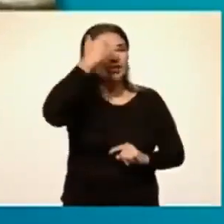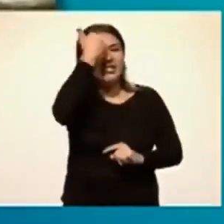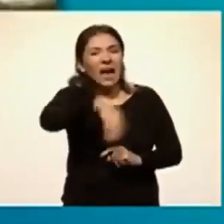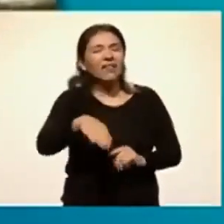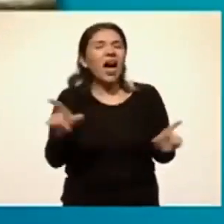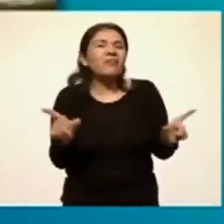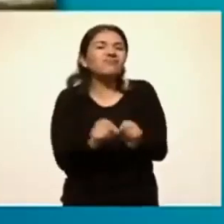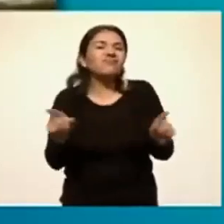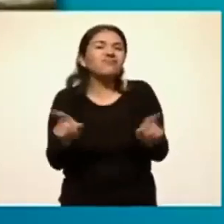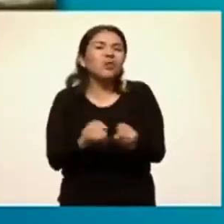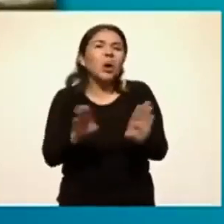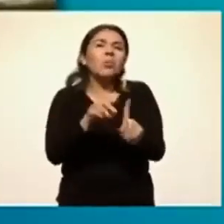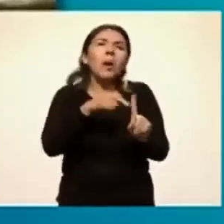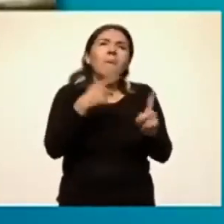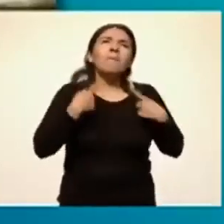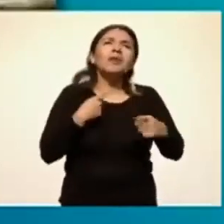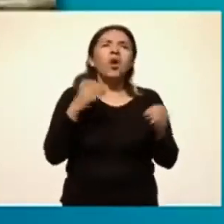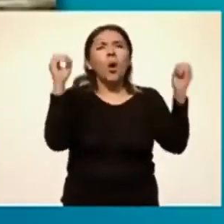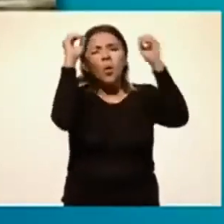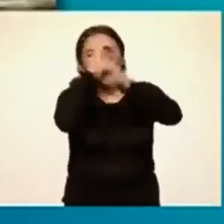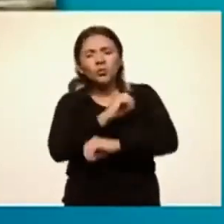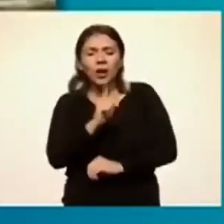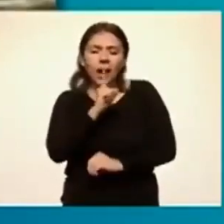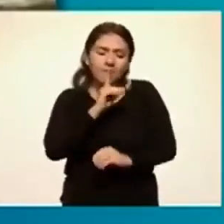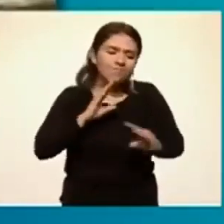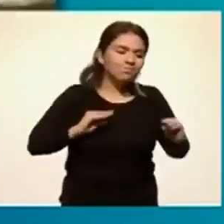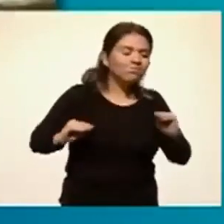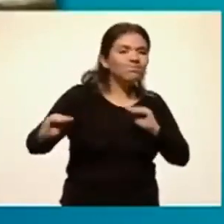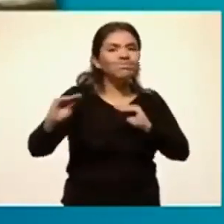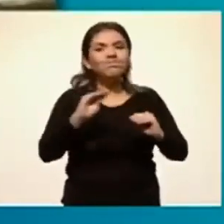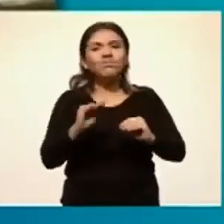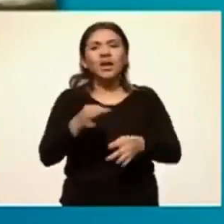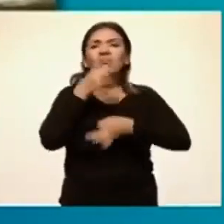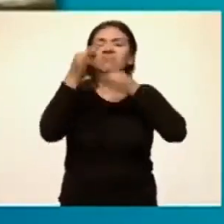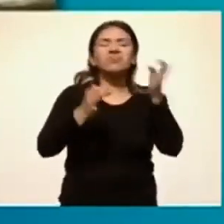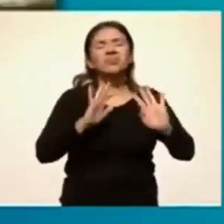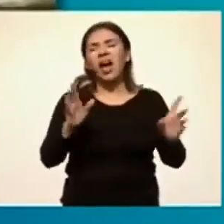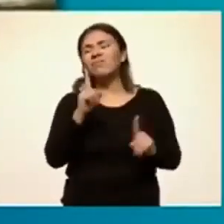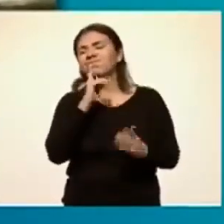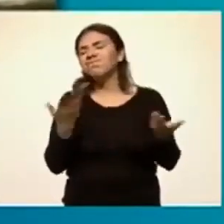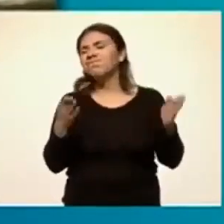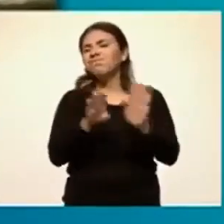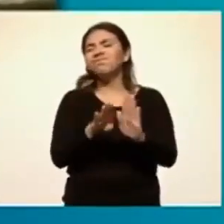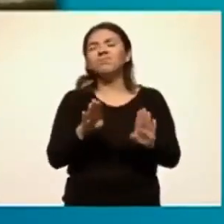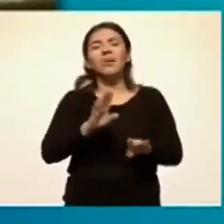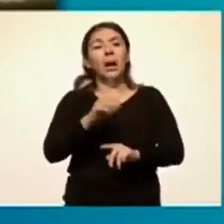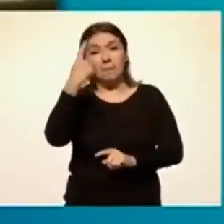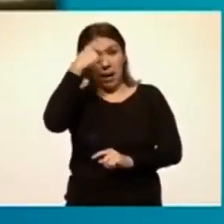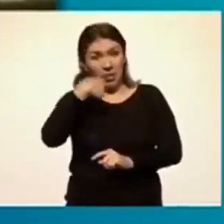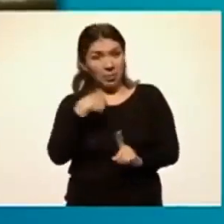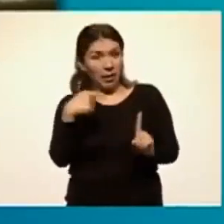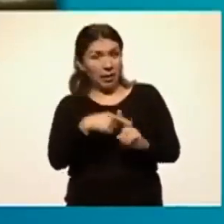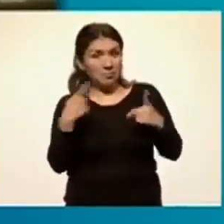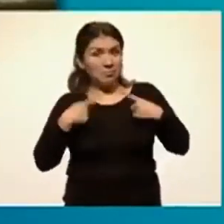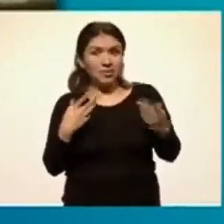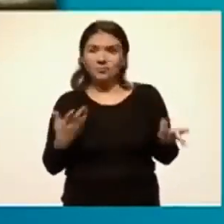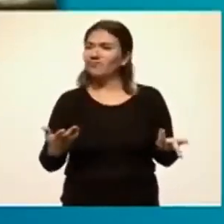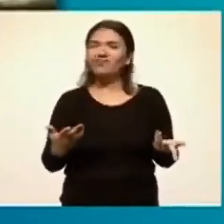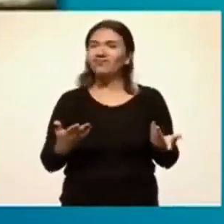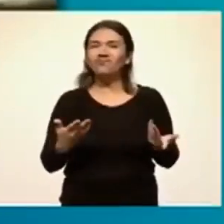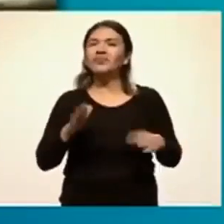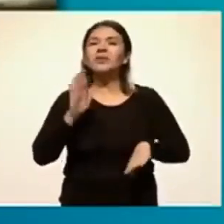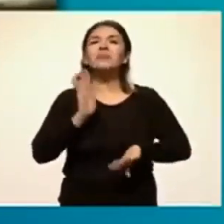persona taciturna, oscura, callada, que ya no quiso publicar nada. No, para mí era una persona bastante